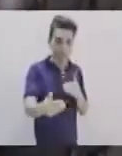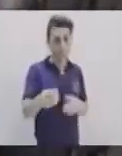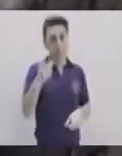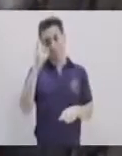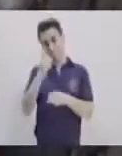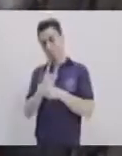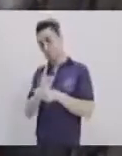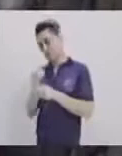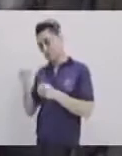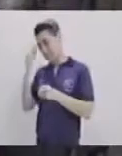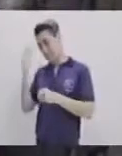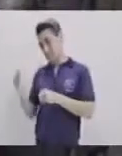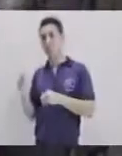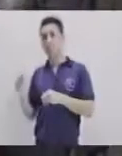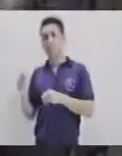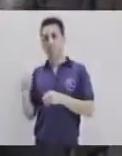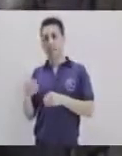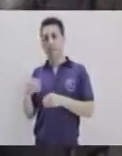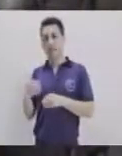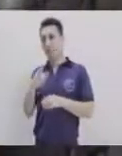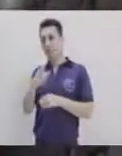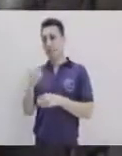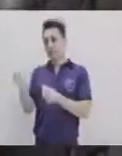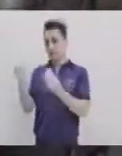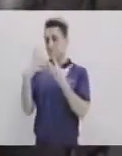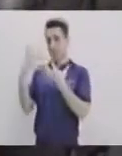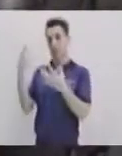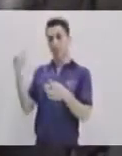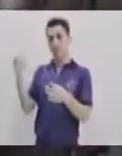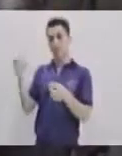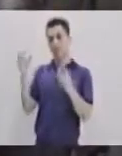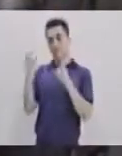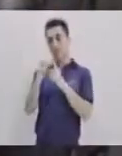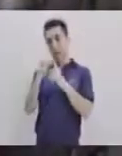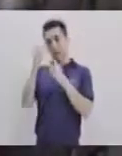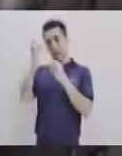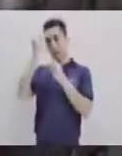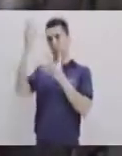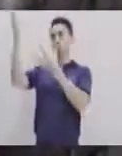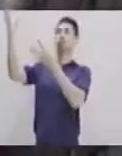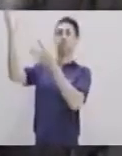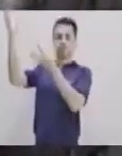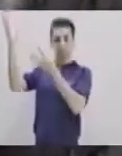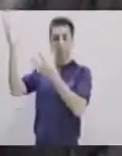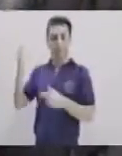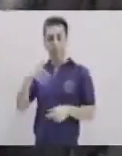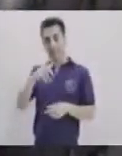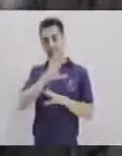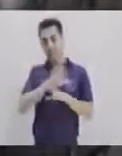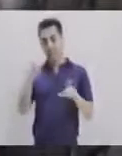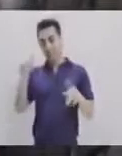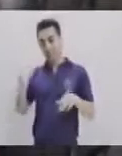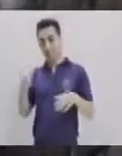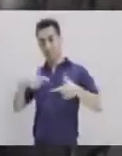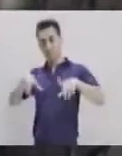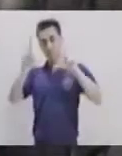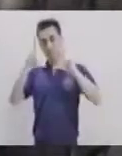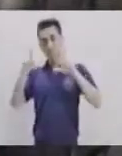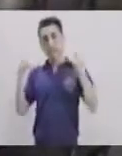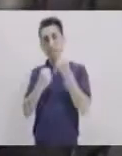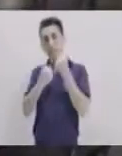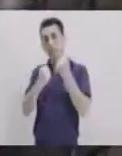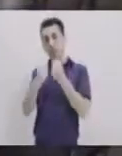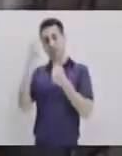Perfecto, Tai, muchísimas gracias por esas palabras tan sabias que nos trae siempre. Es así como llegamos al final del segmento de